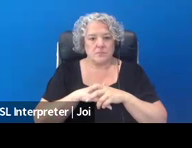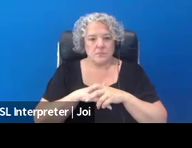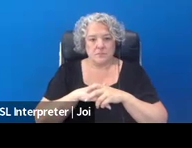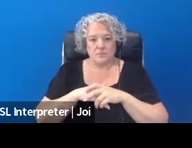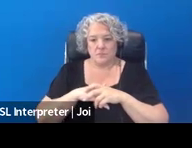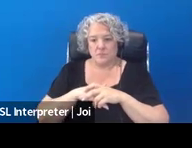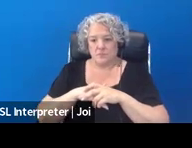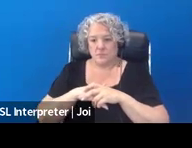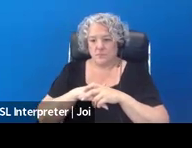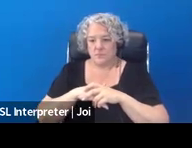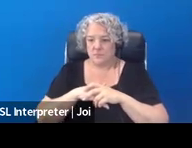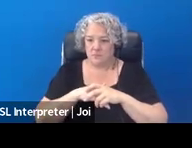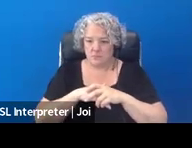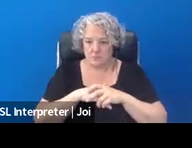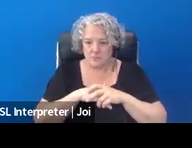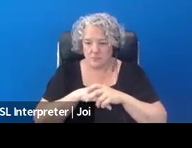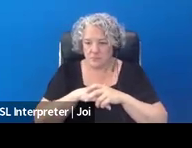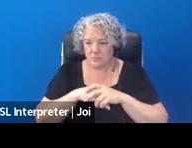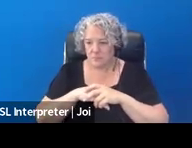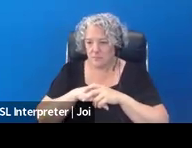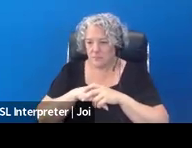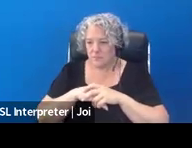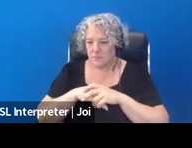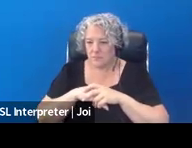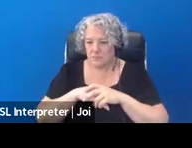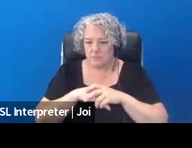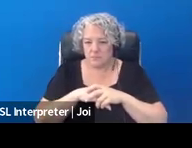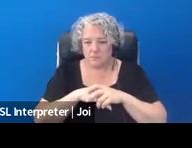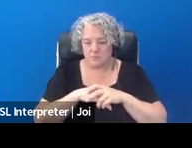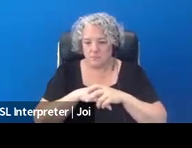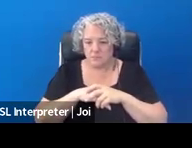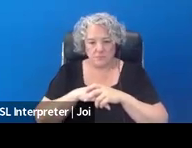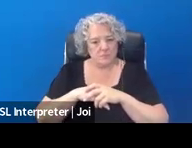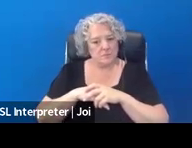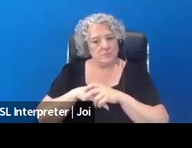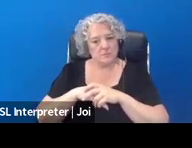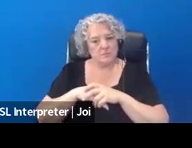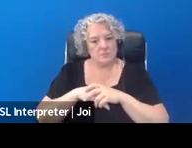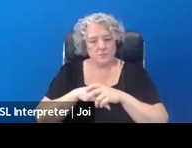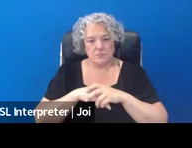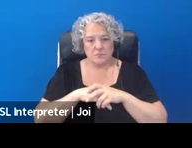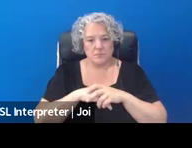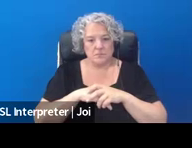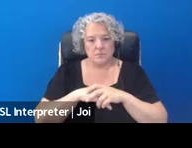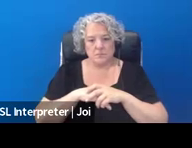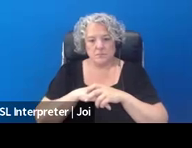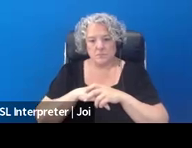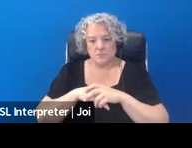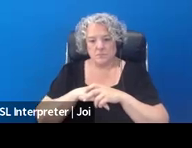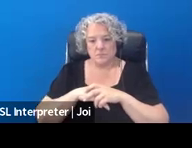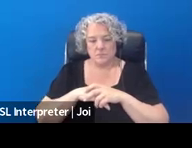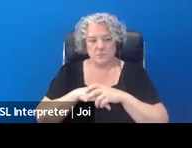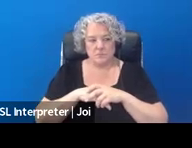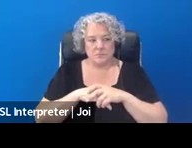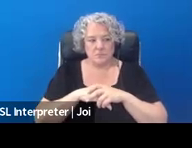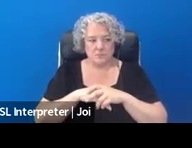para usar solo español, en un momento cuando se encienda la interpretación, van a poder ver un globito en la parte inferior en medio de su pantalla de Zoom que